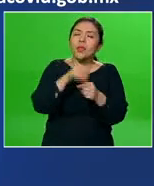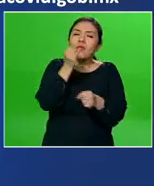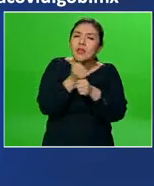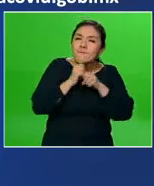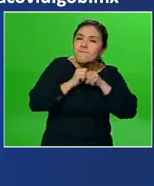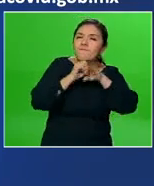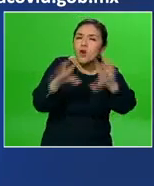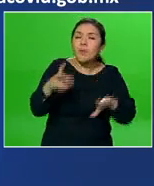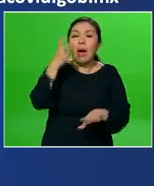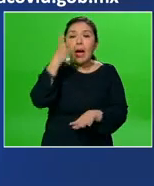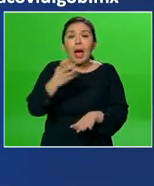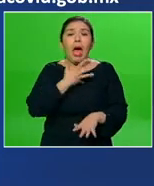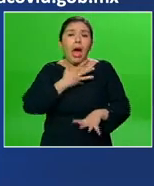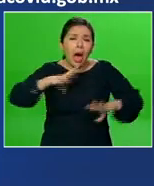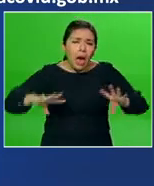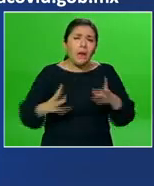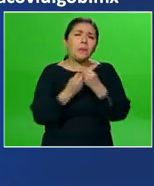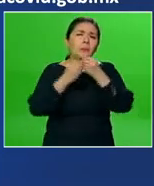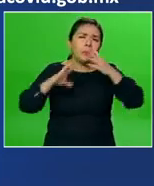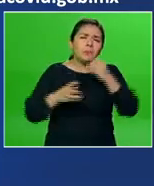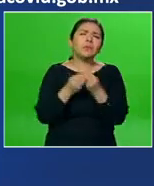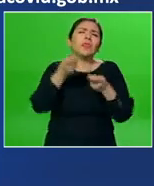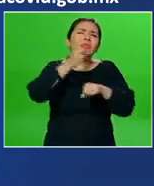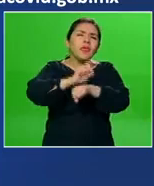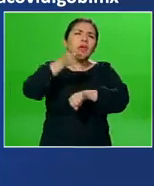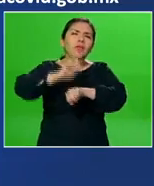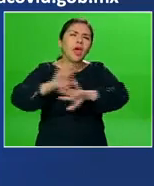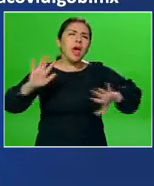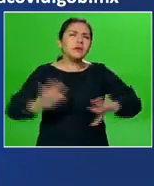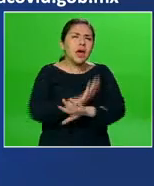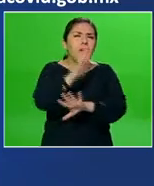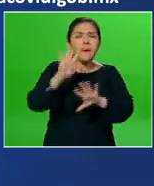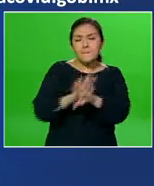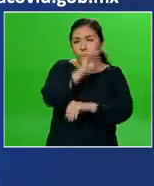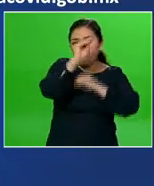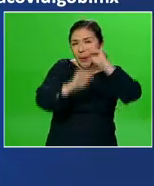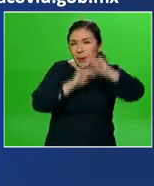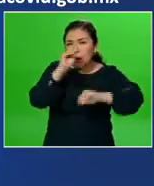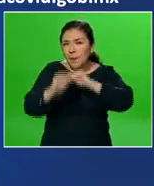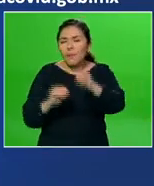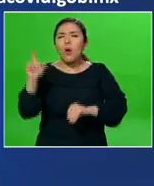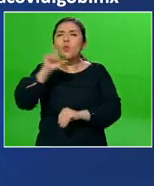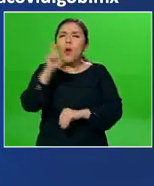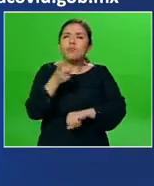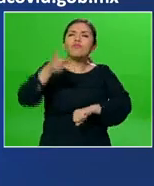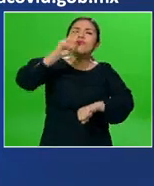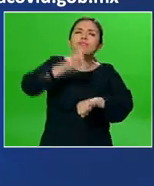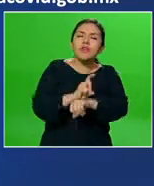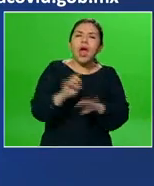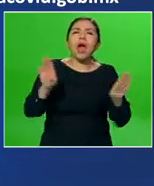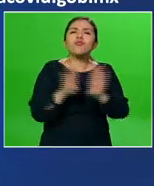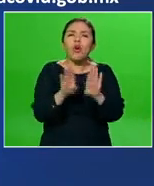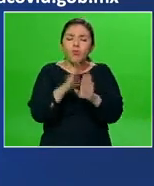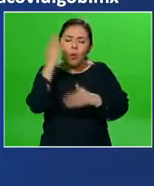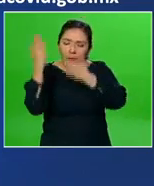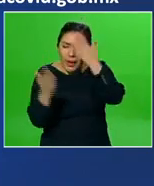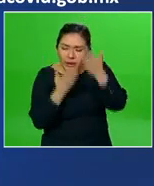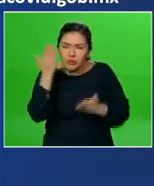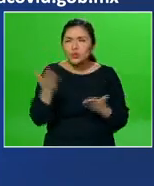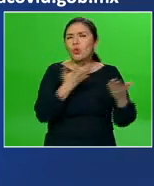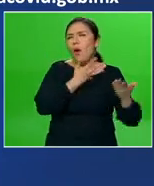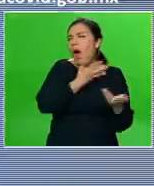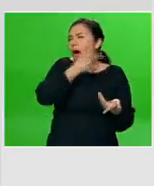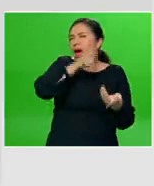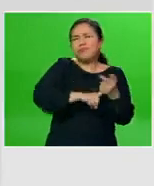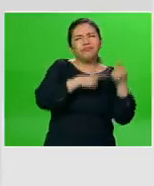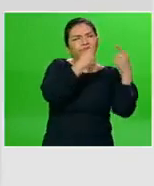información que se está actualizando los diferentes lineamientos de diferentes guías los diferentes estudios que en su momento van saliendo